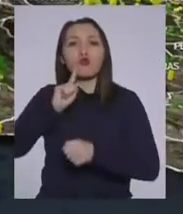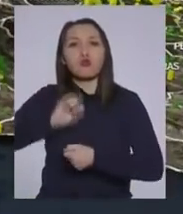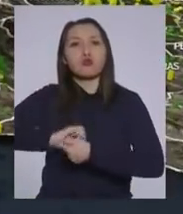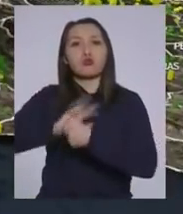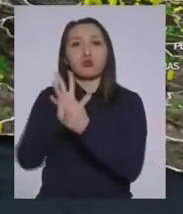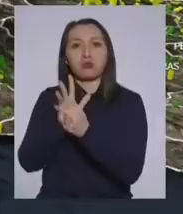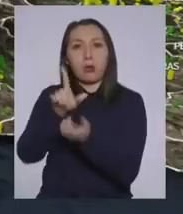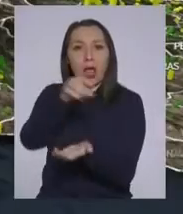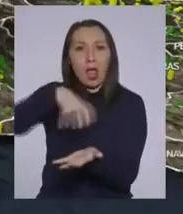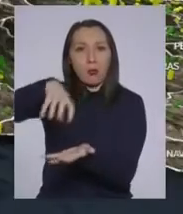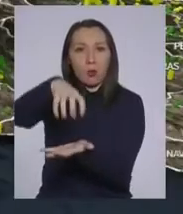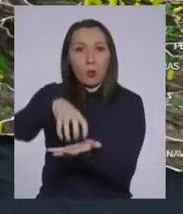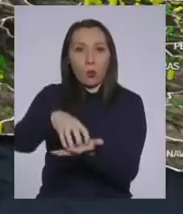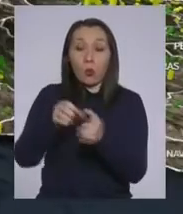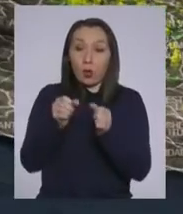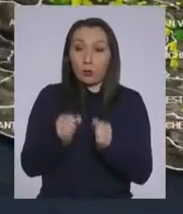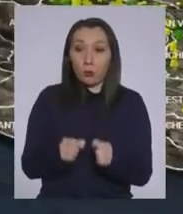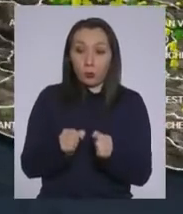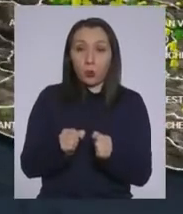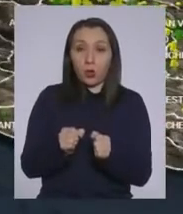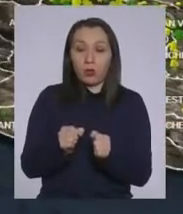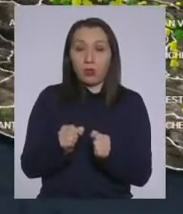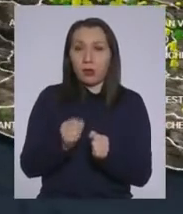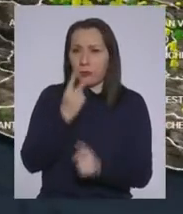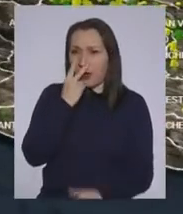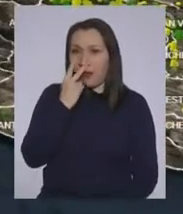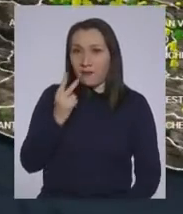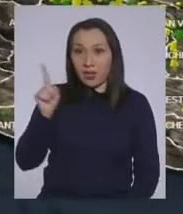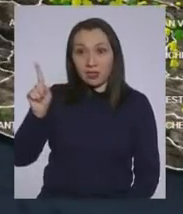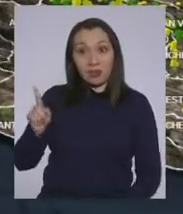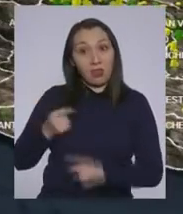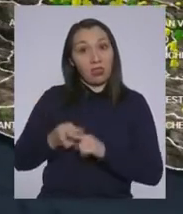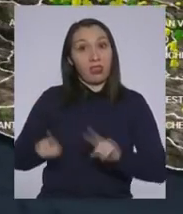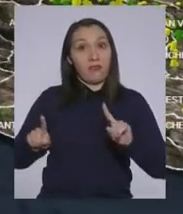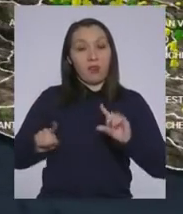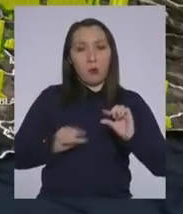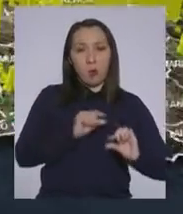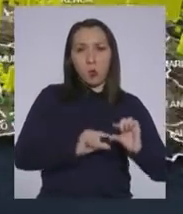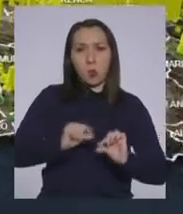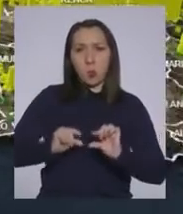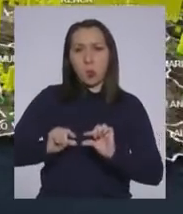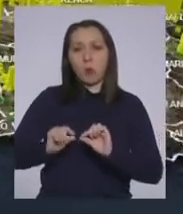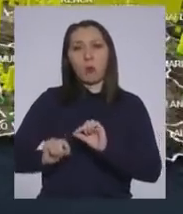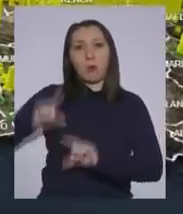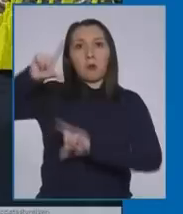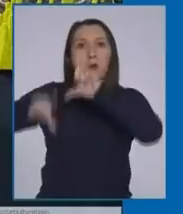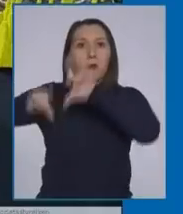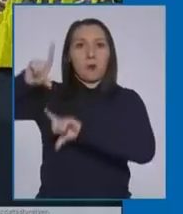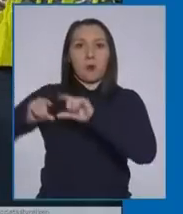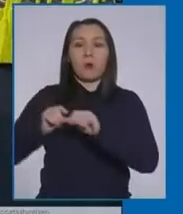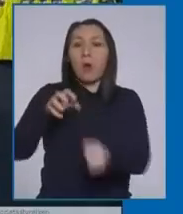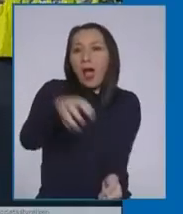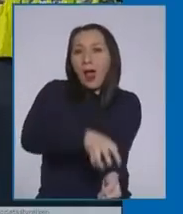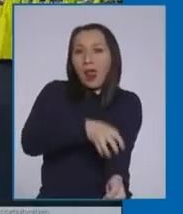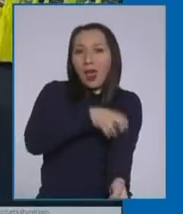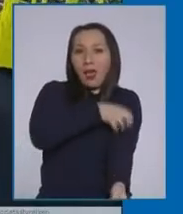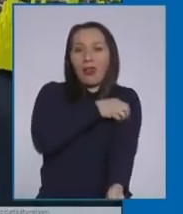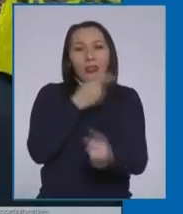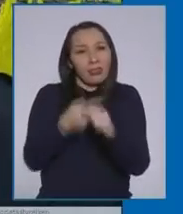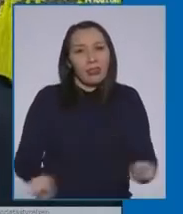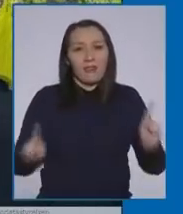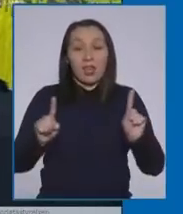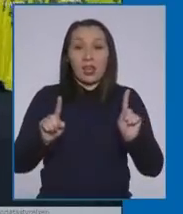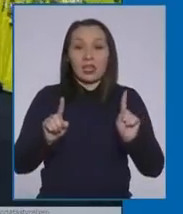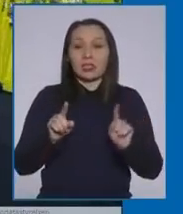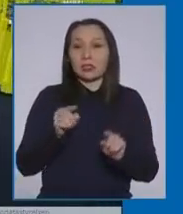en el territorio. Podemos visualizar la diferencia que existe entre las determinadas regiones del país, los